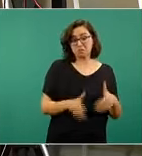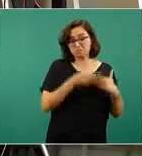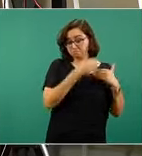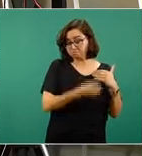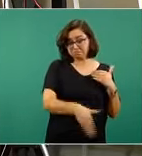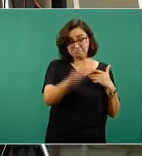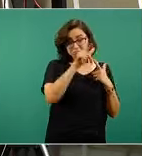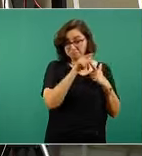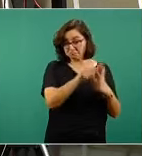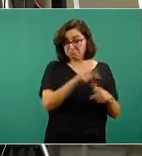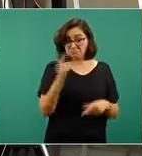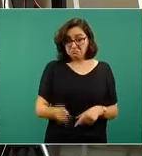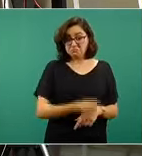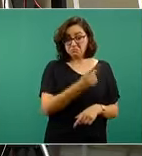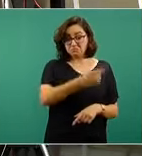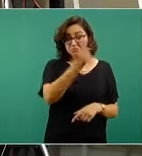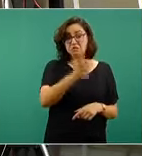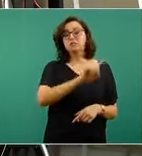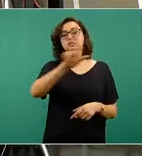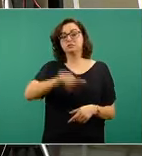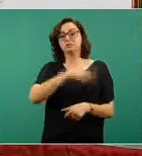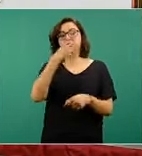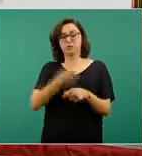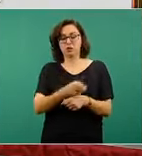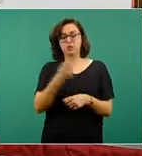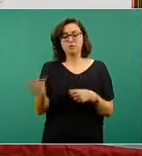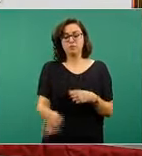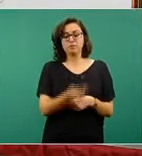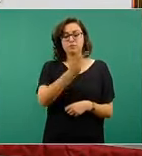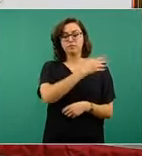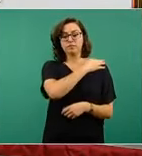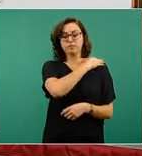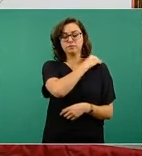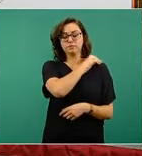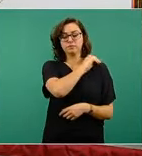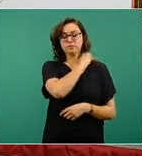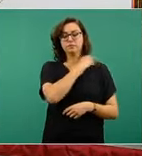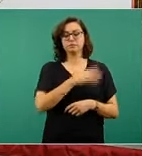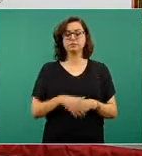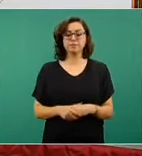COVID-19. Y después mi segunda pregunta para usted. Por favor, doctor Alomía. Claro, con mucho gusto.